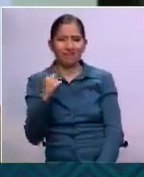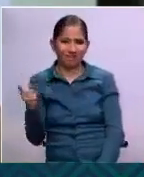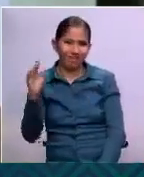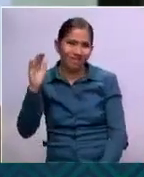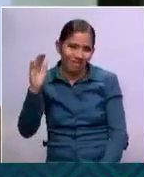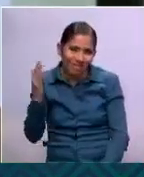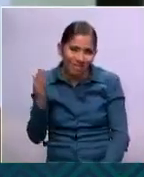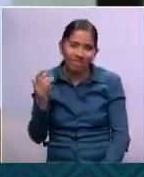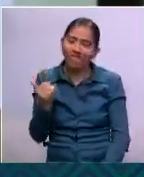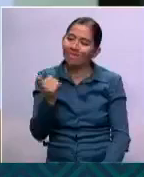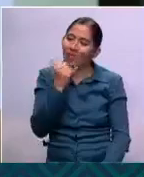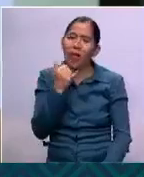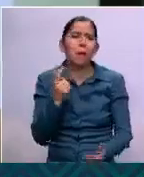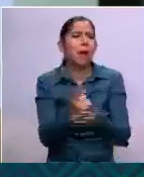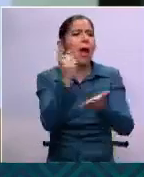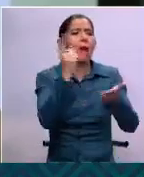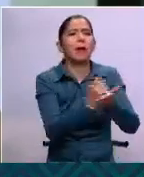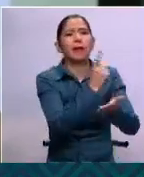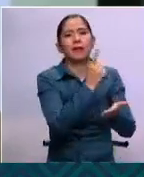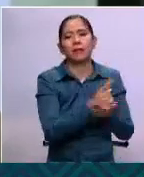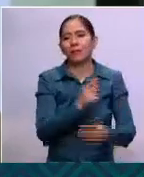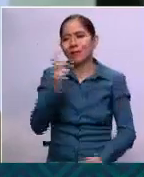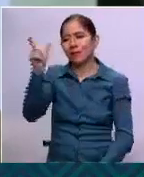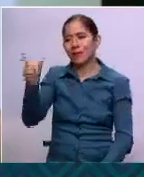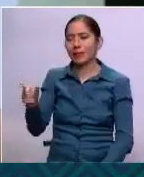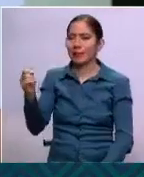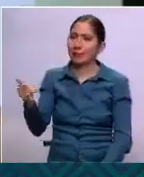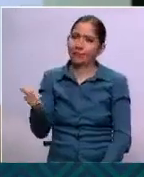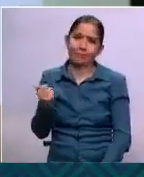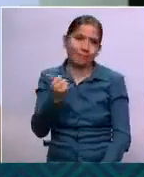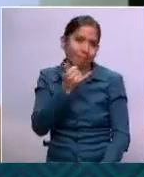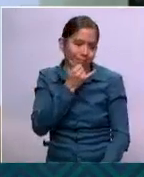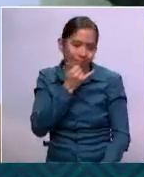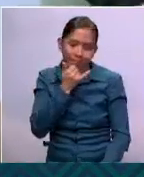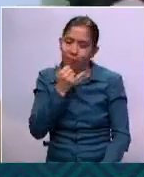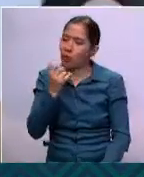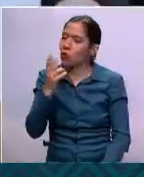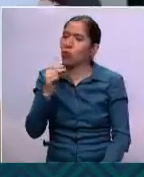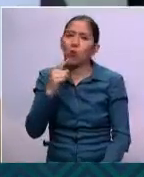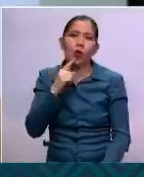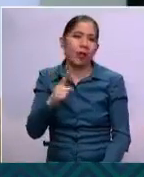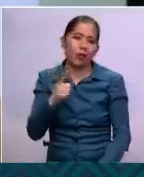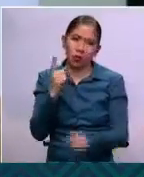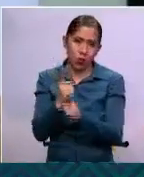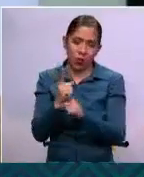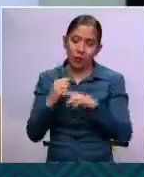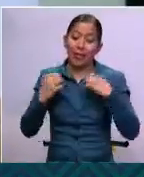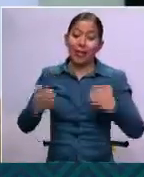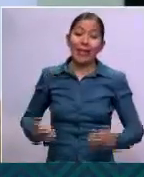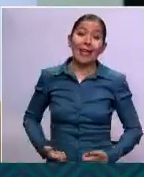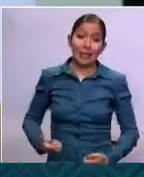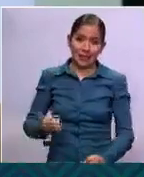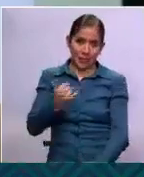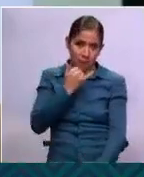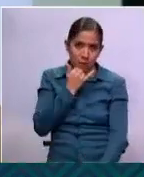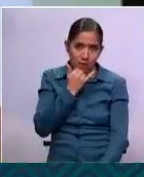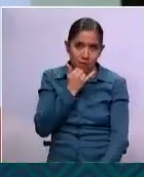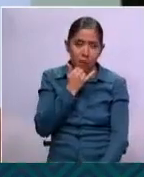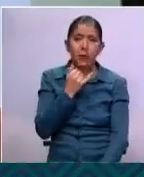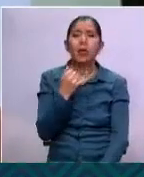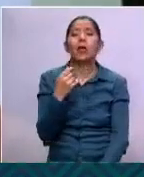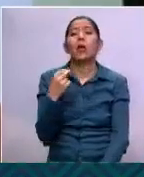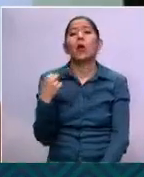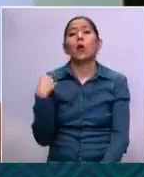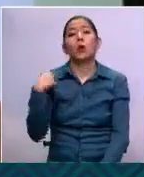proliferar algunas amenazas, desde ya constituye un acto de indisciplina jurisdiccional. Y en base a eso nosotros, ya en